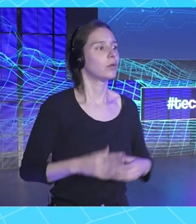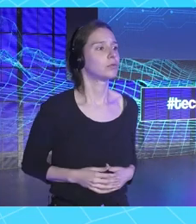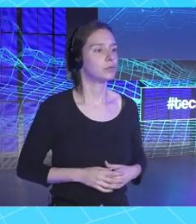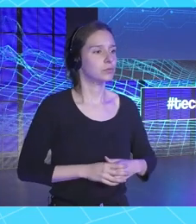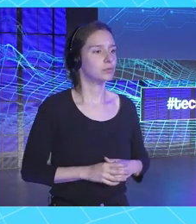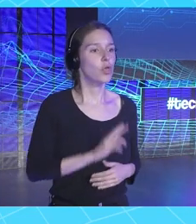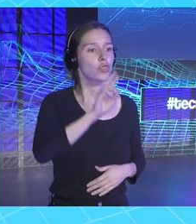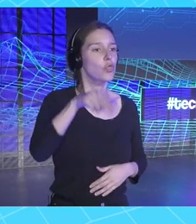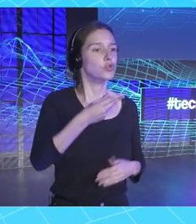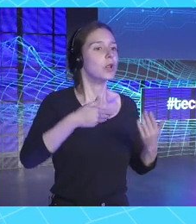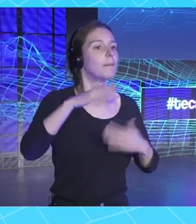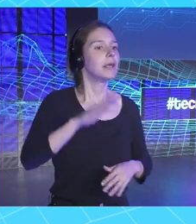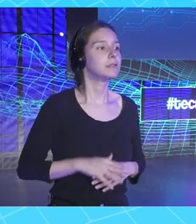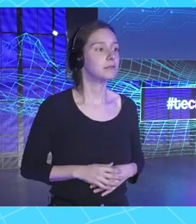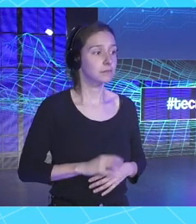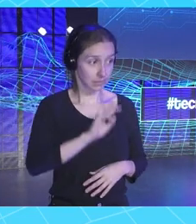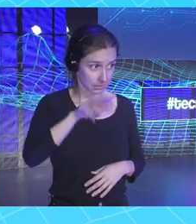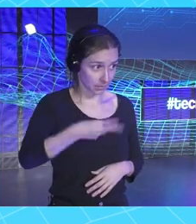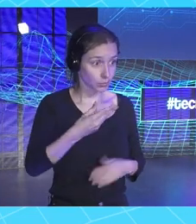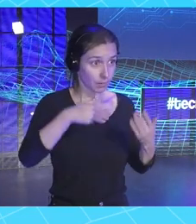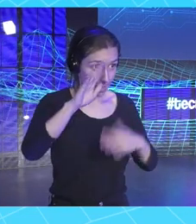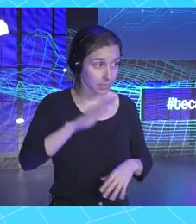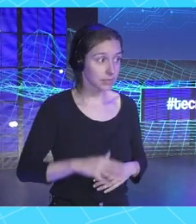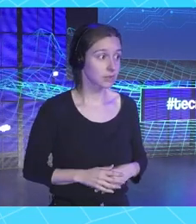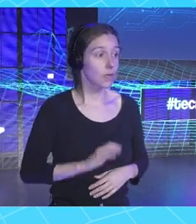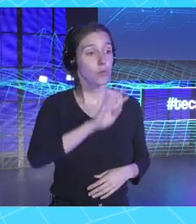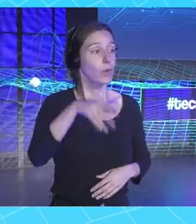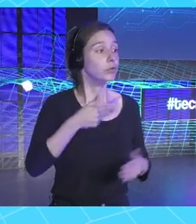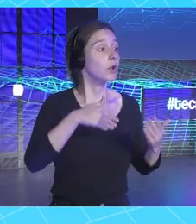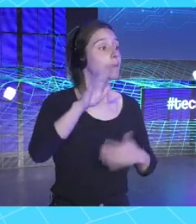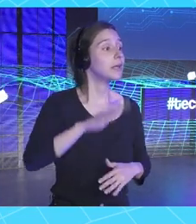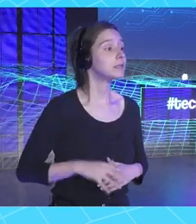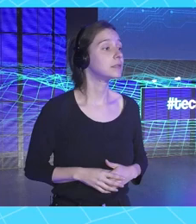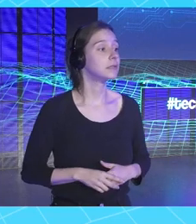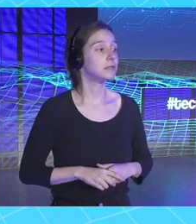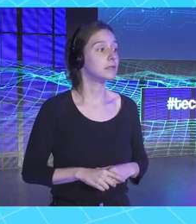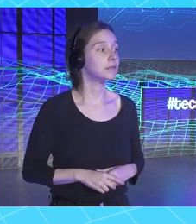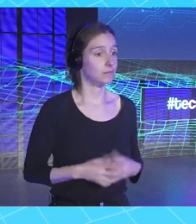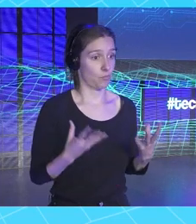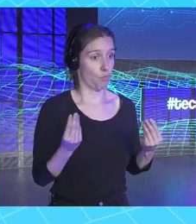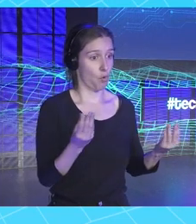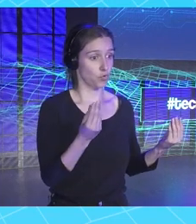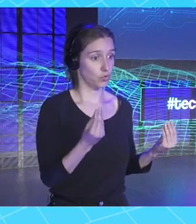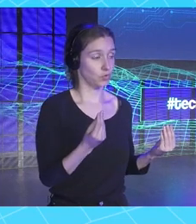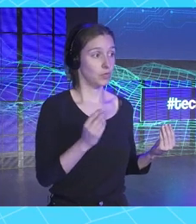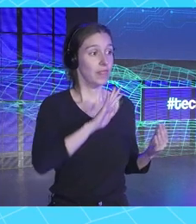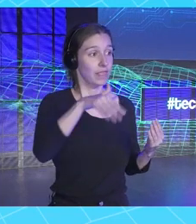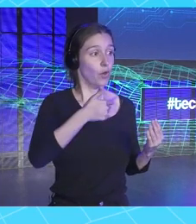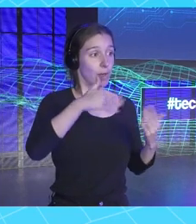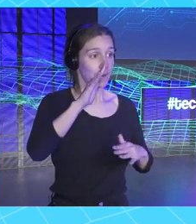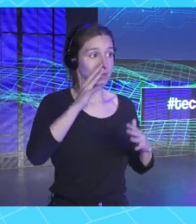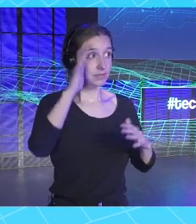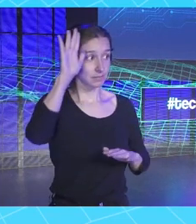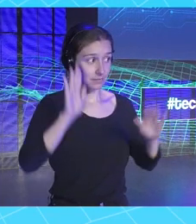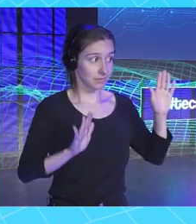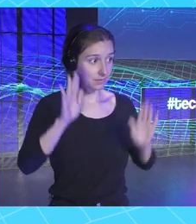dos horas tres horas cuatro horas a mucha gente empieza a bajar 5 horas